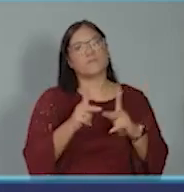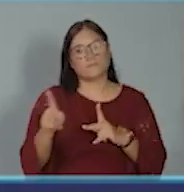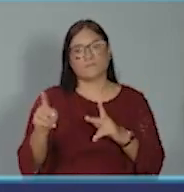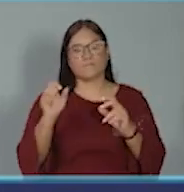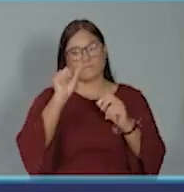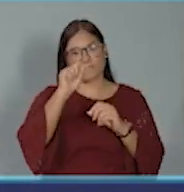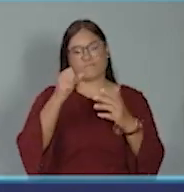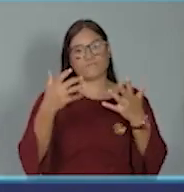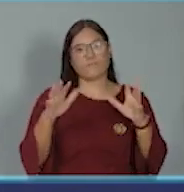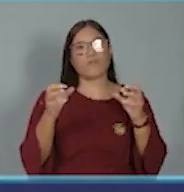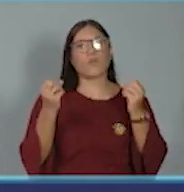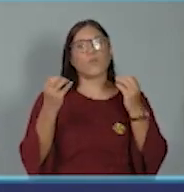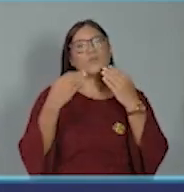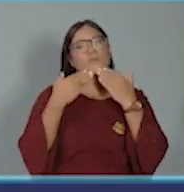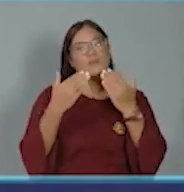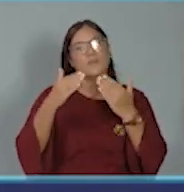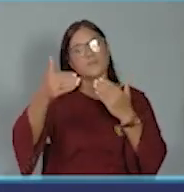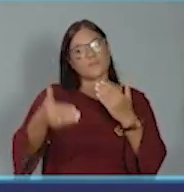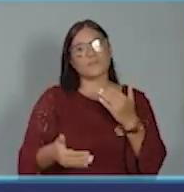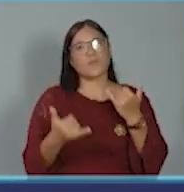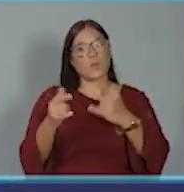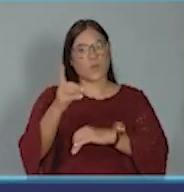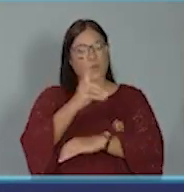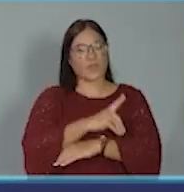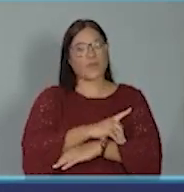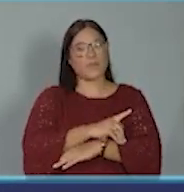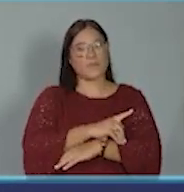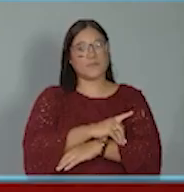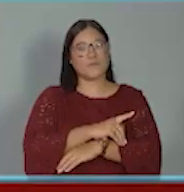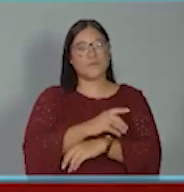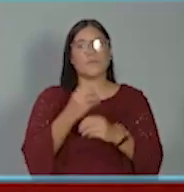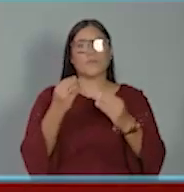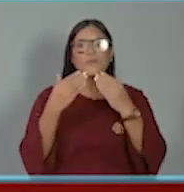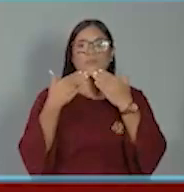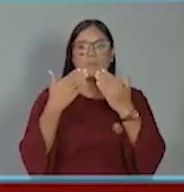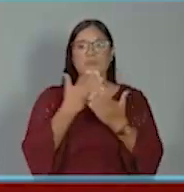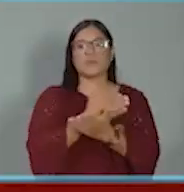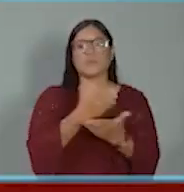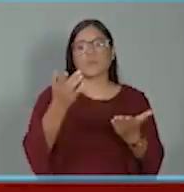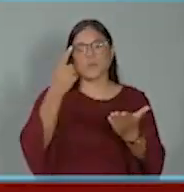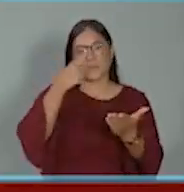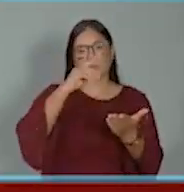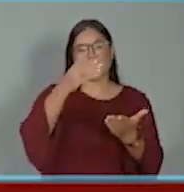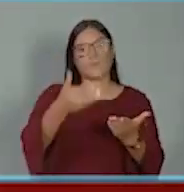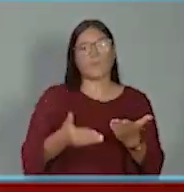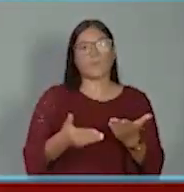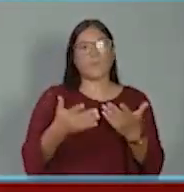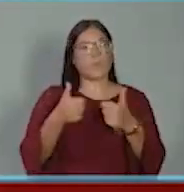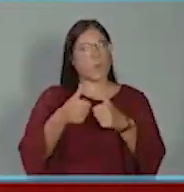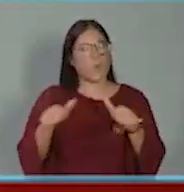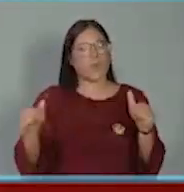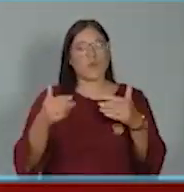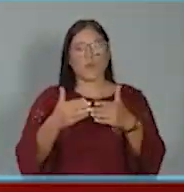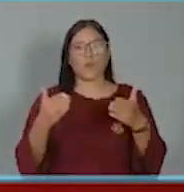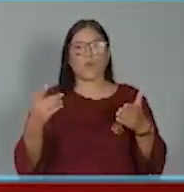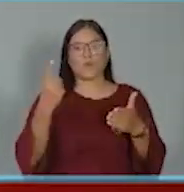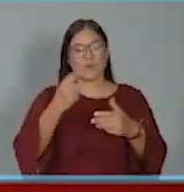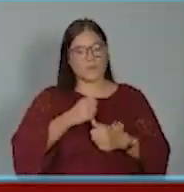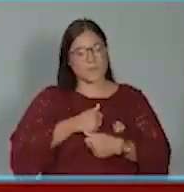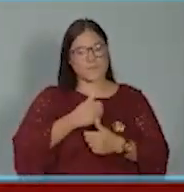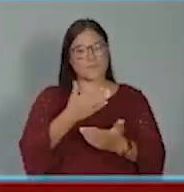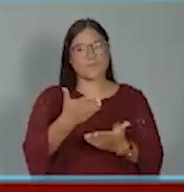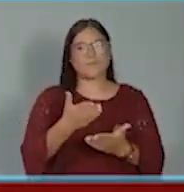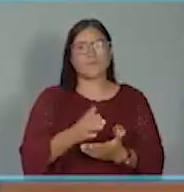Bueno pues muchas gracias por estar con nosotros el día de hoy Muchísimas gracias a ustedes y bueno Cualquier cosa siempre quedó la disposición